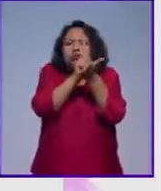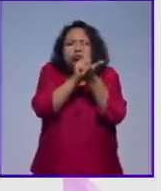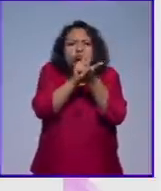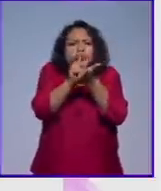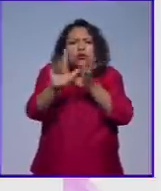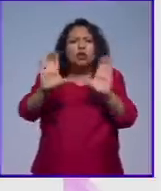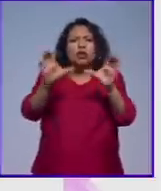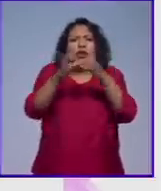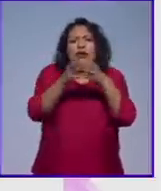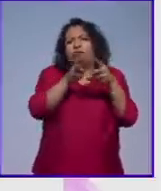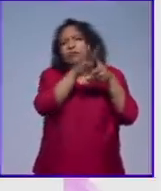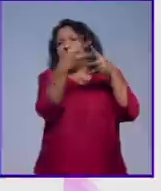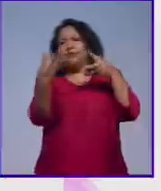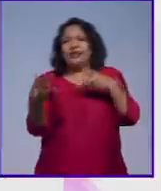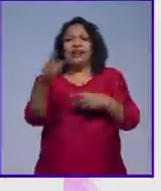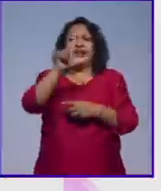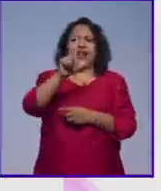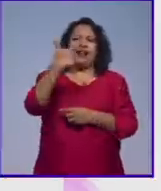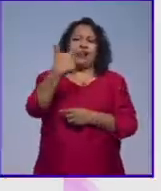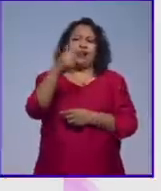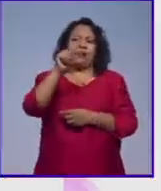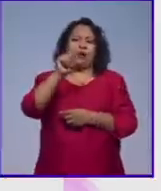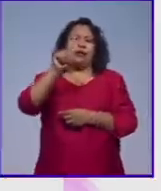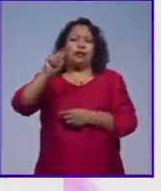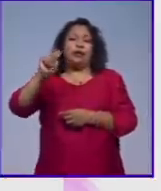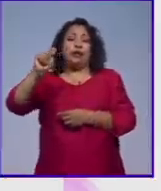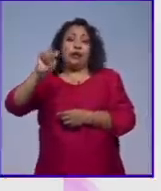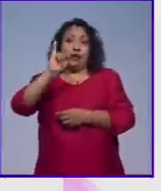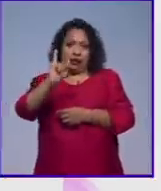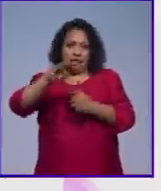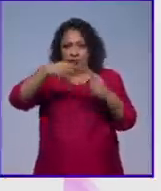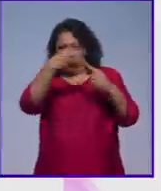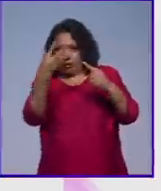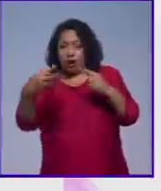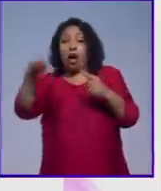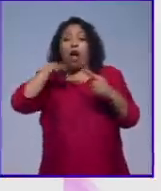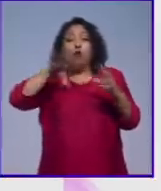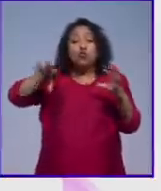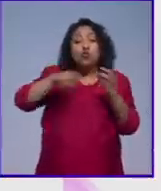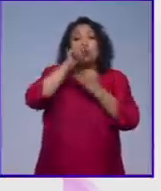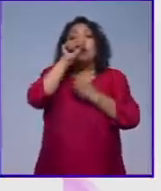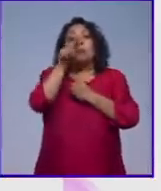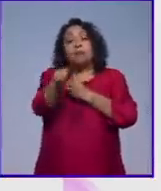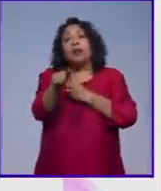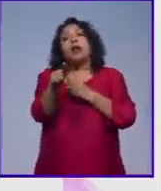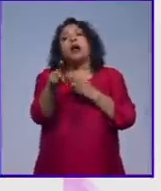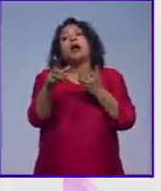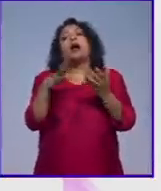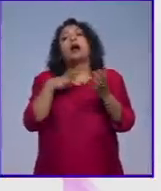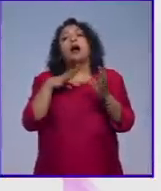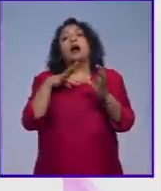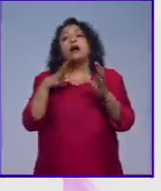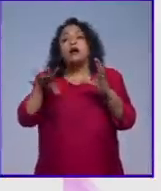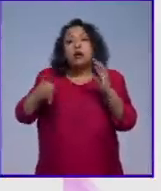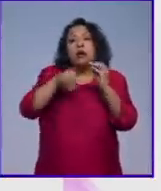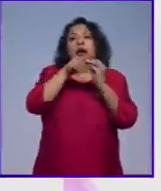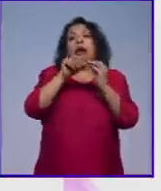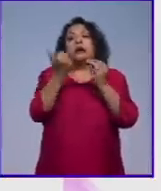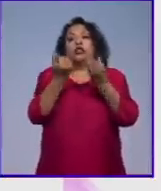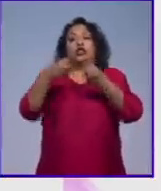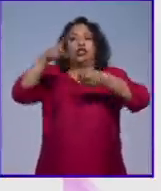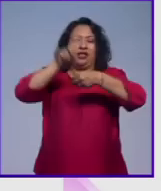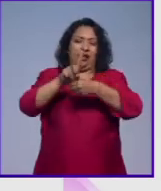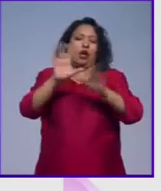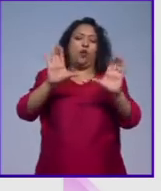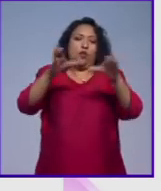comunidad LGBTTTI, que es integrar también a esta sociedad, a esta